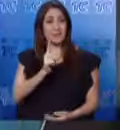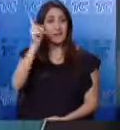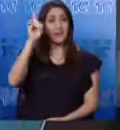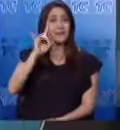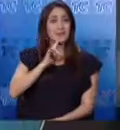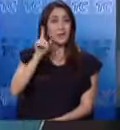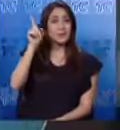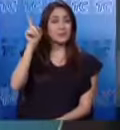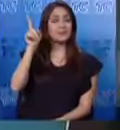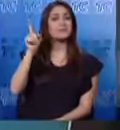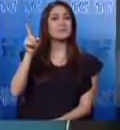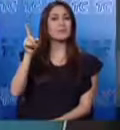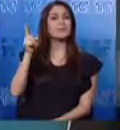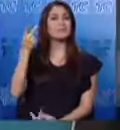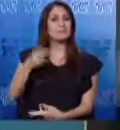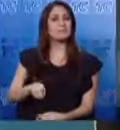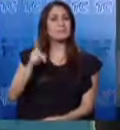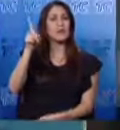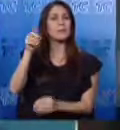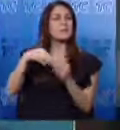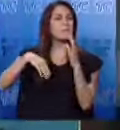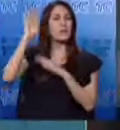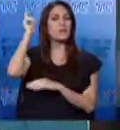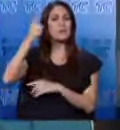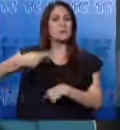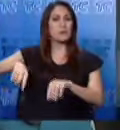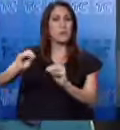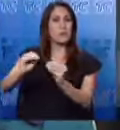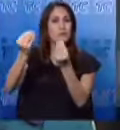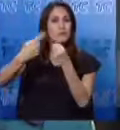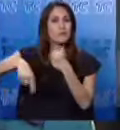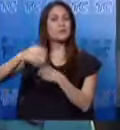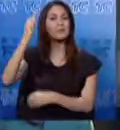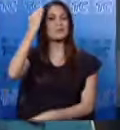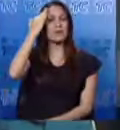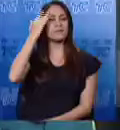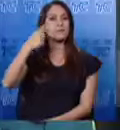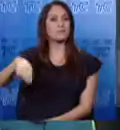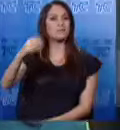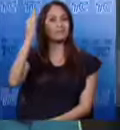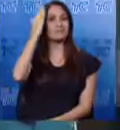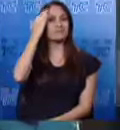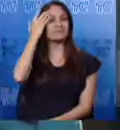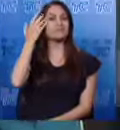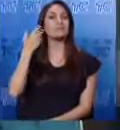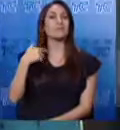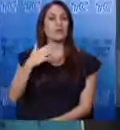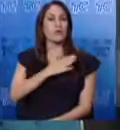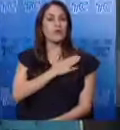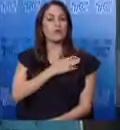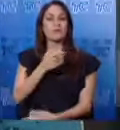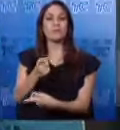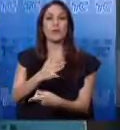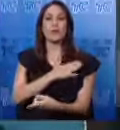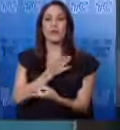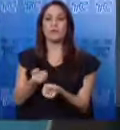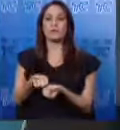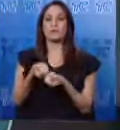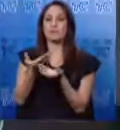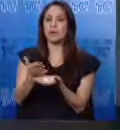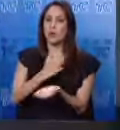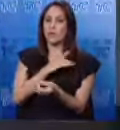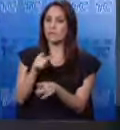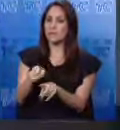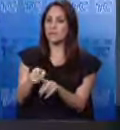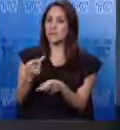Unidos, en Silicon Valley, que la mayoría de los jóvenes saben a qué me refiero. Confiaron en los jóvenes, confiaron